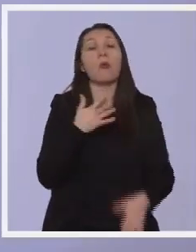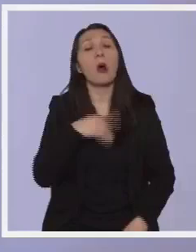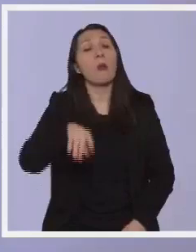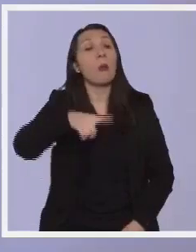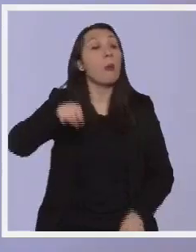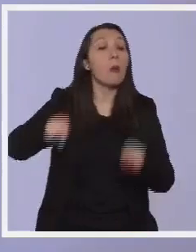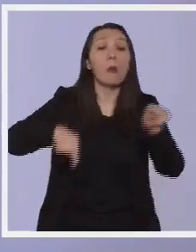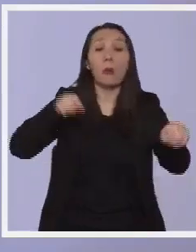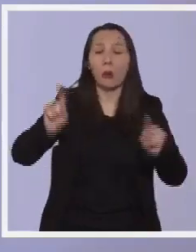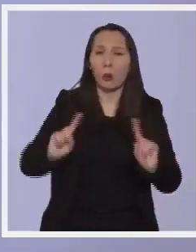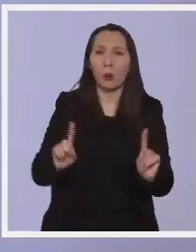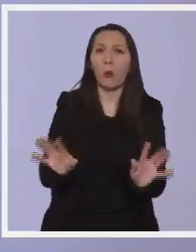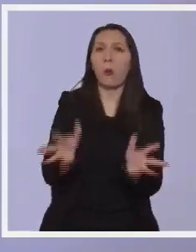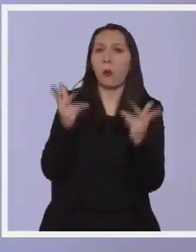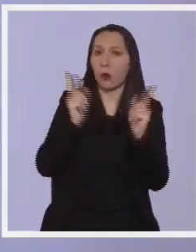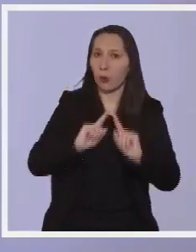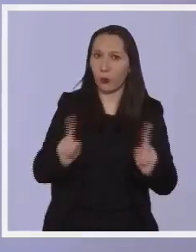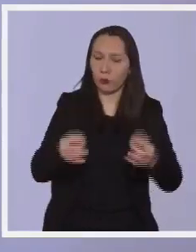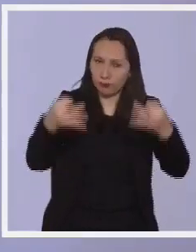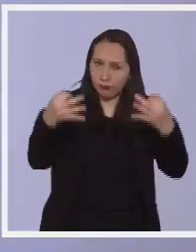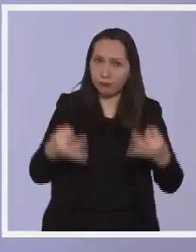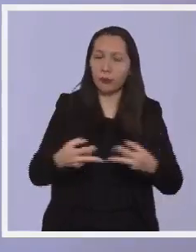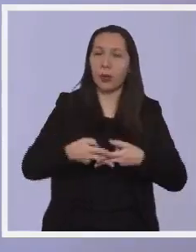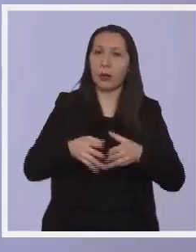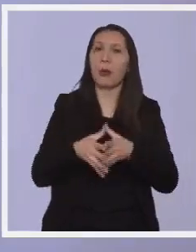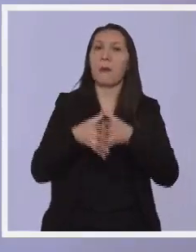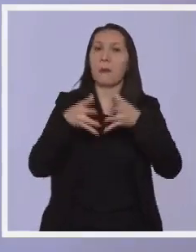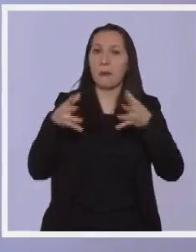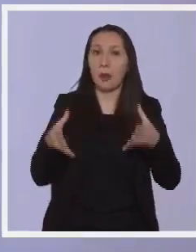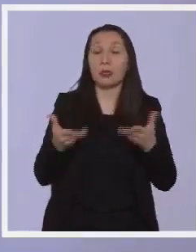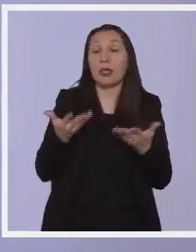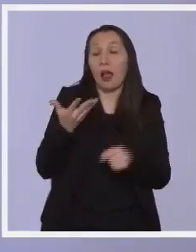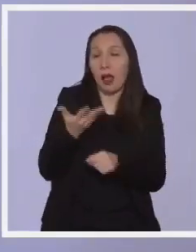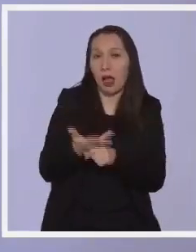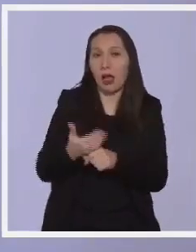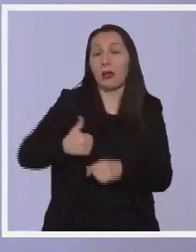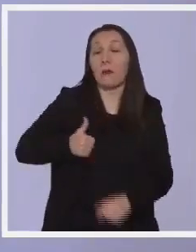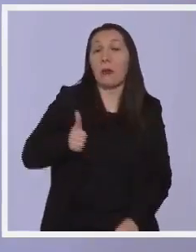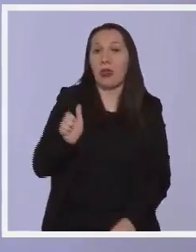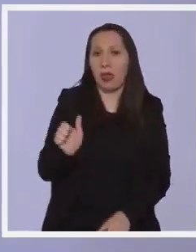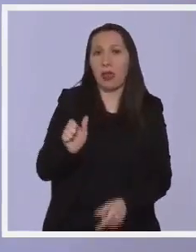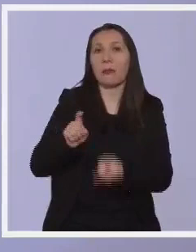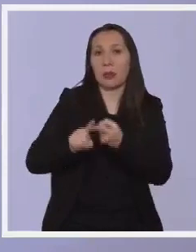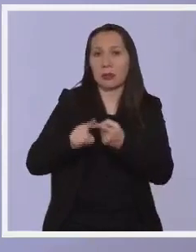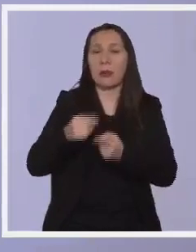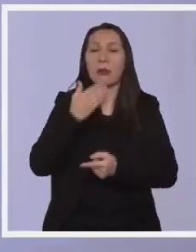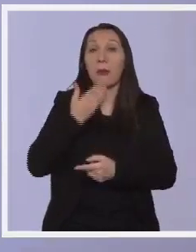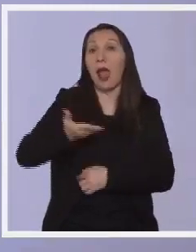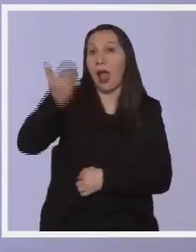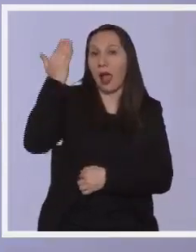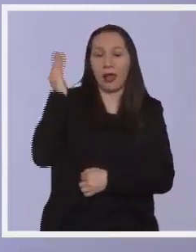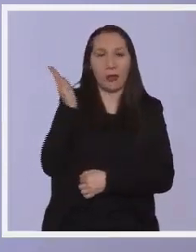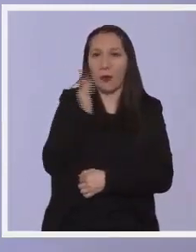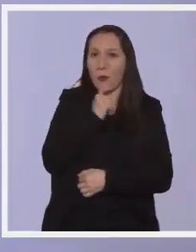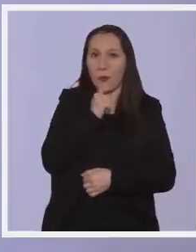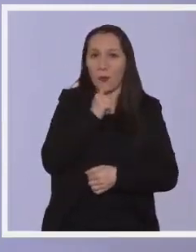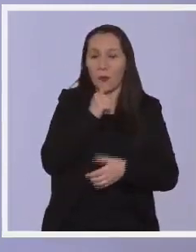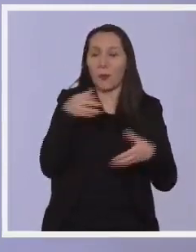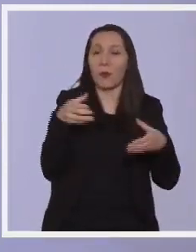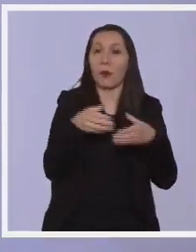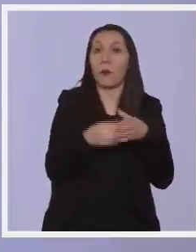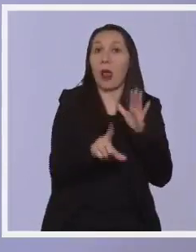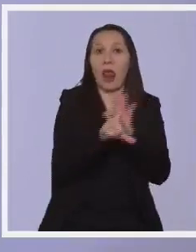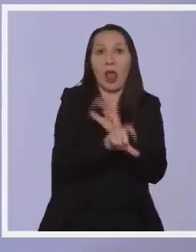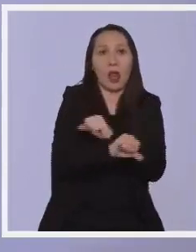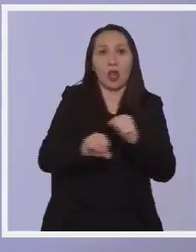se hacía antes, y también con herramientas, más herramientas, porque hoy día integramos a la PDI en esta labor tan importante. Antes no era parte, porque la ley